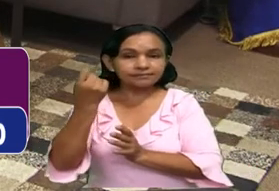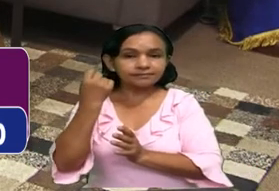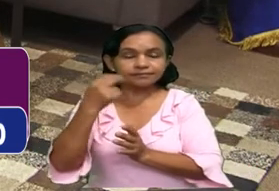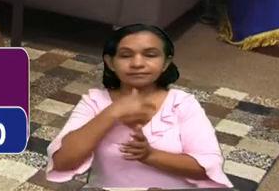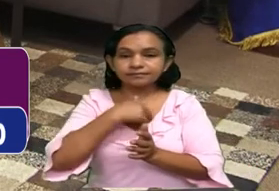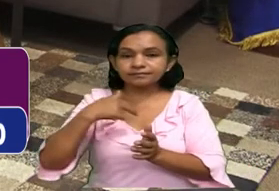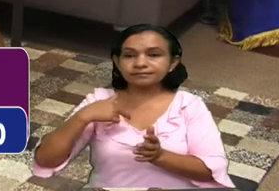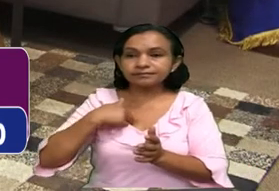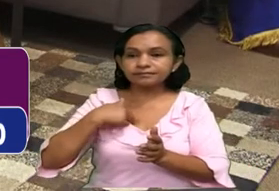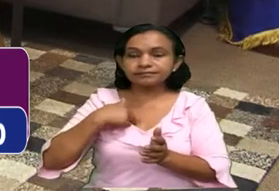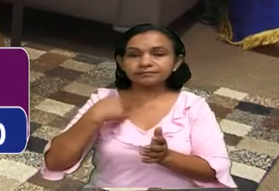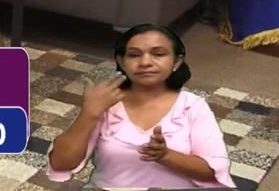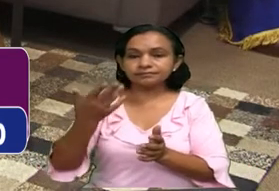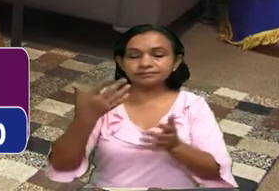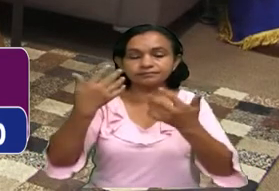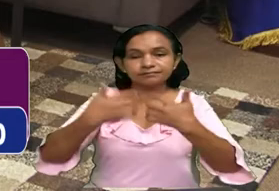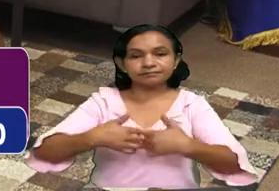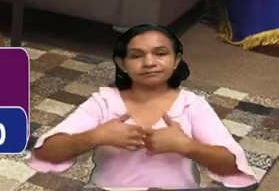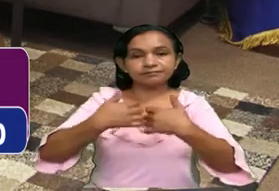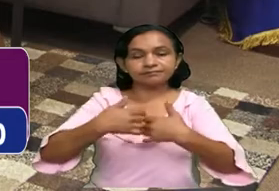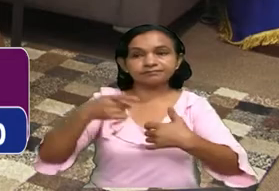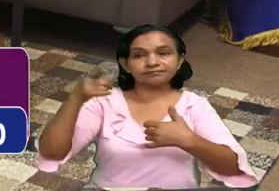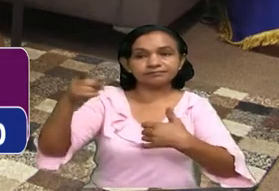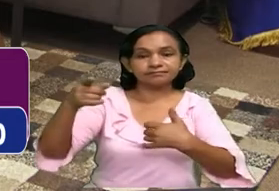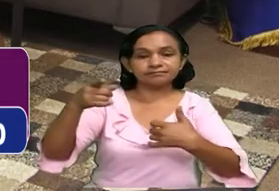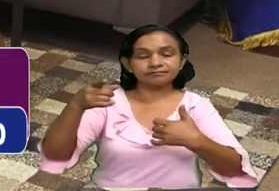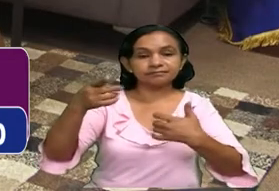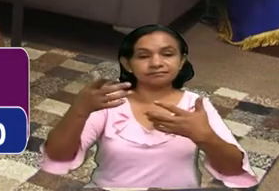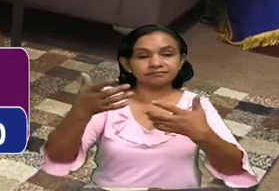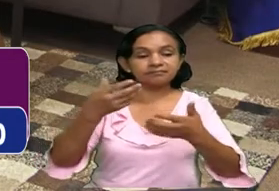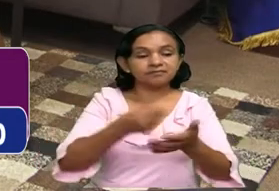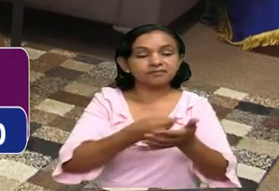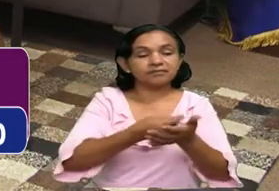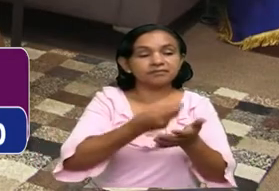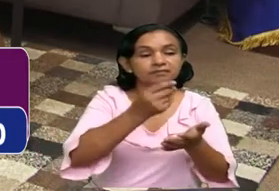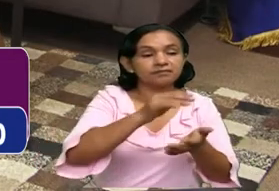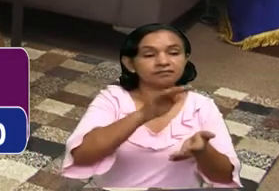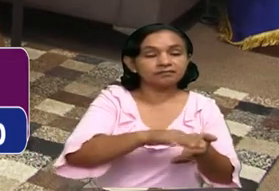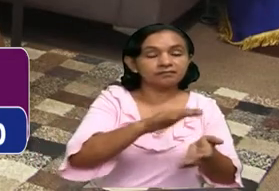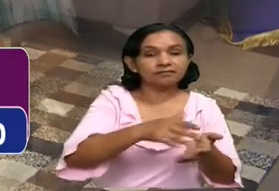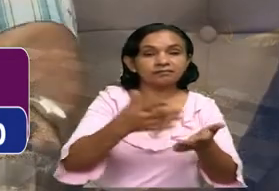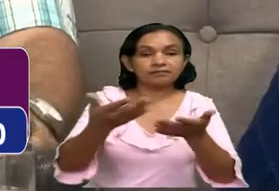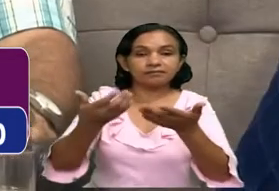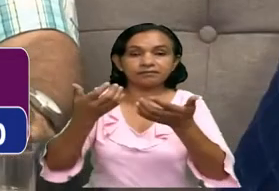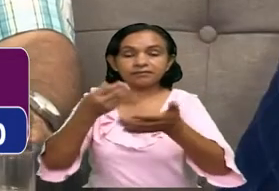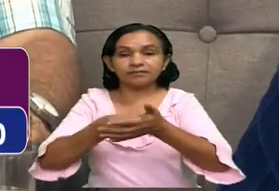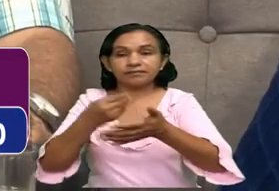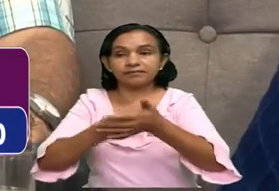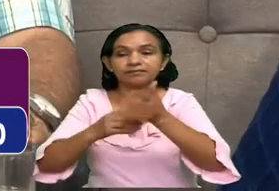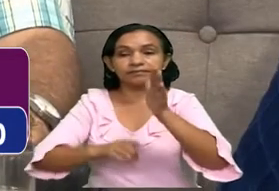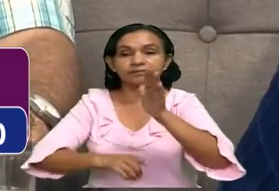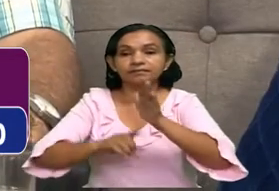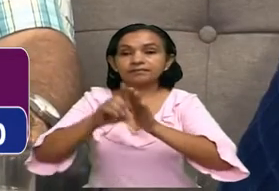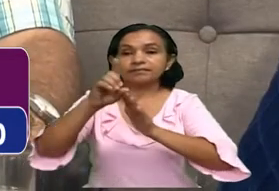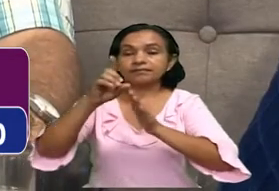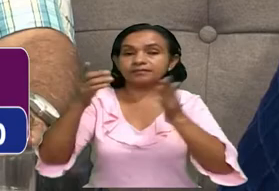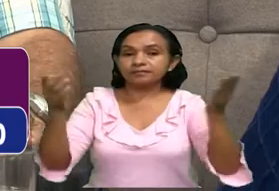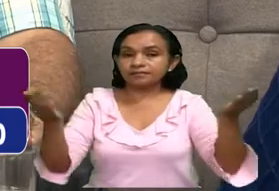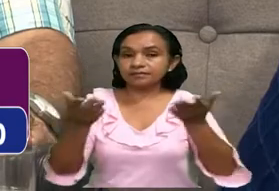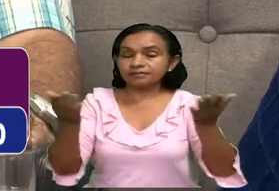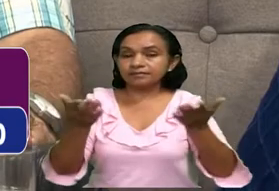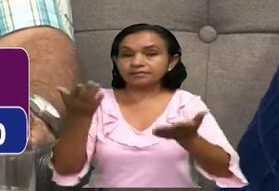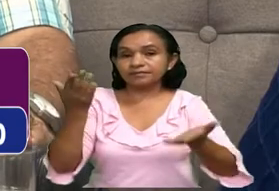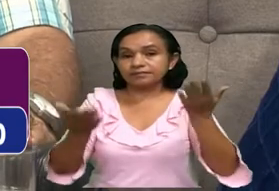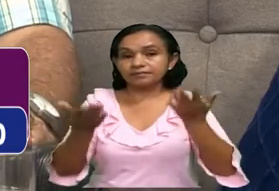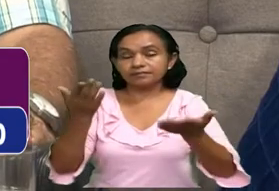hacer clic con la industria para podernos aliar en un desarrollo o en una,